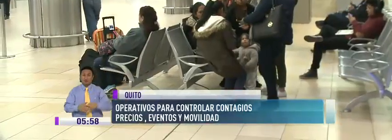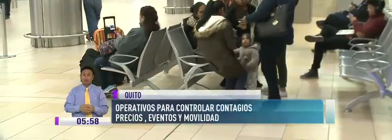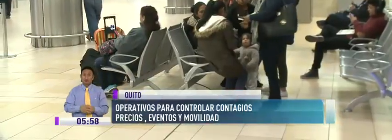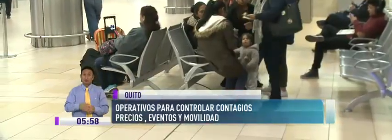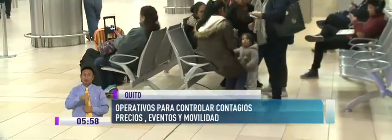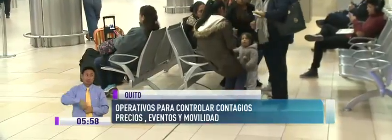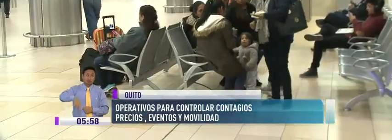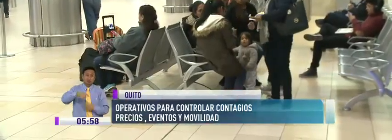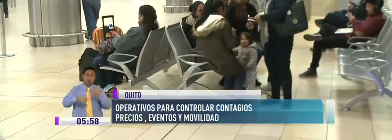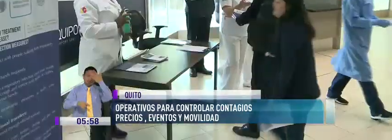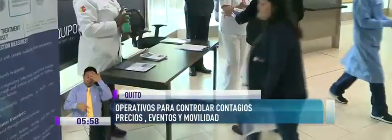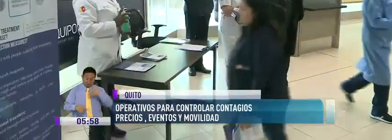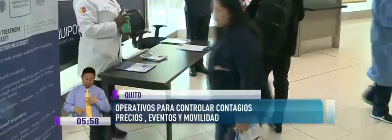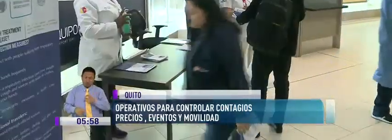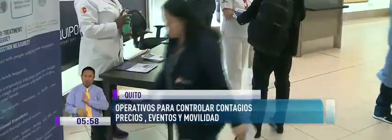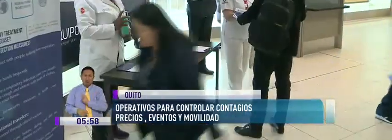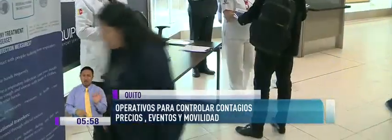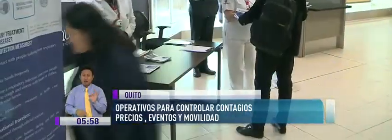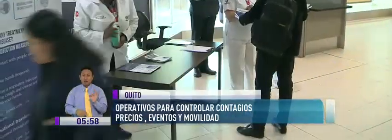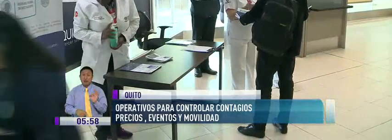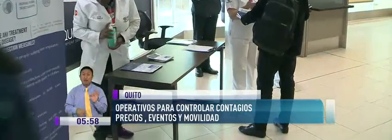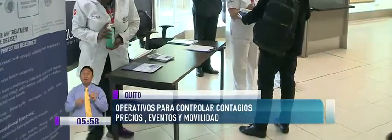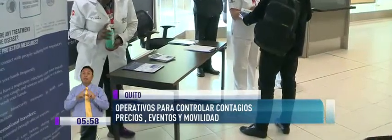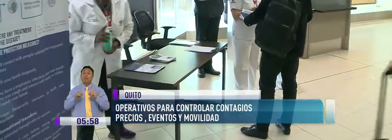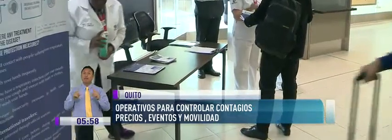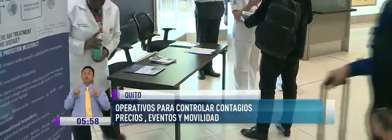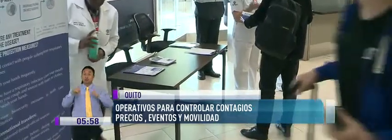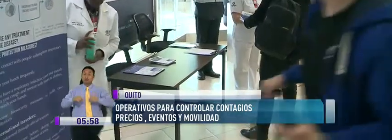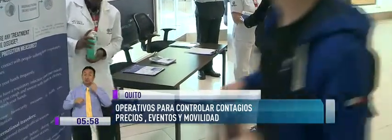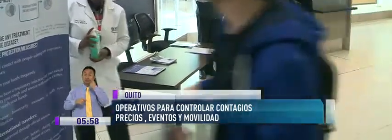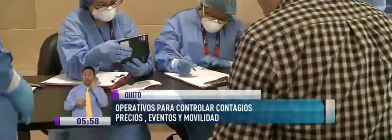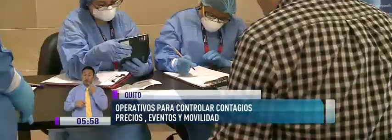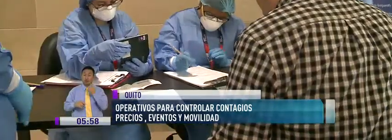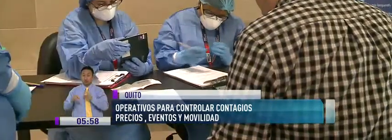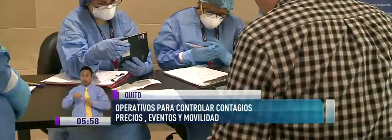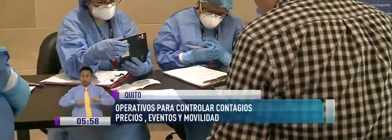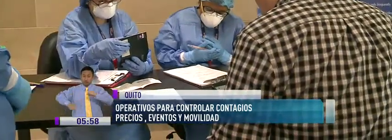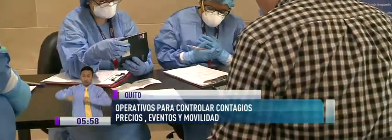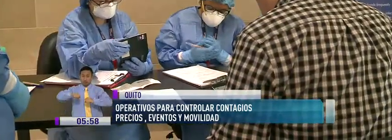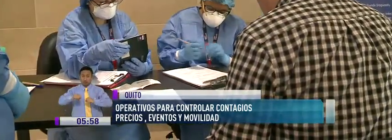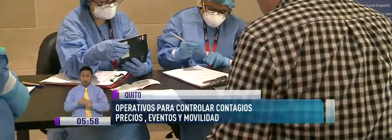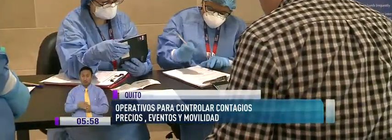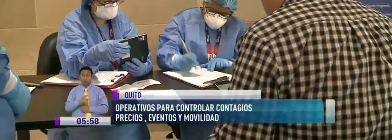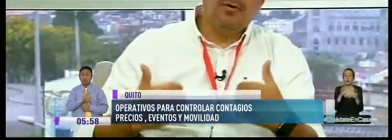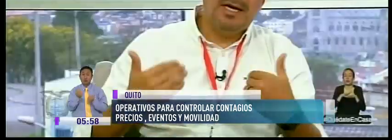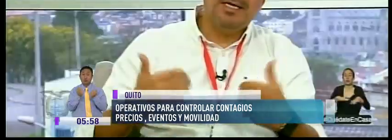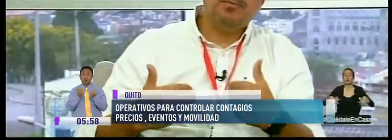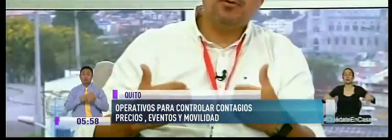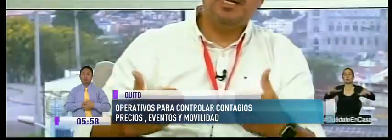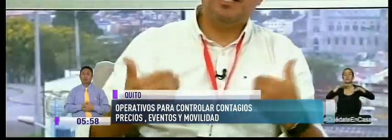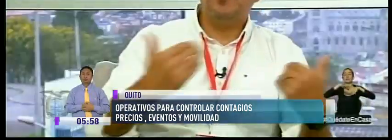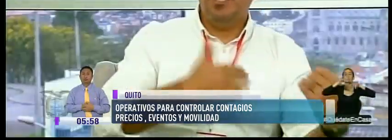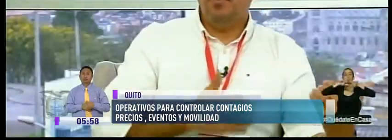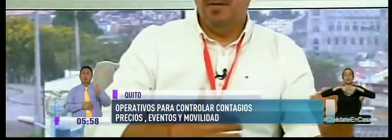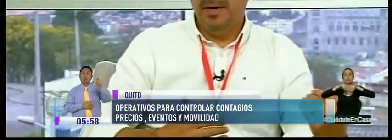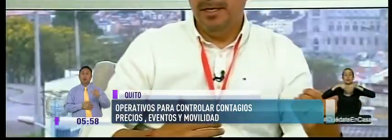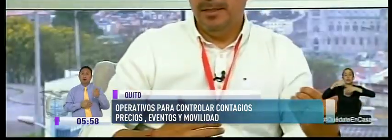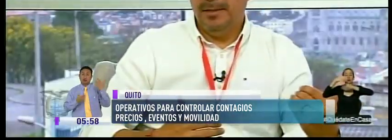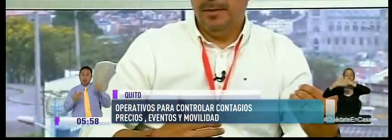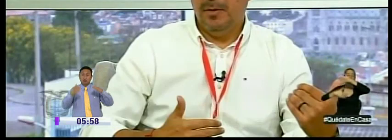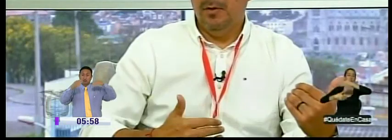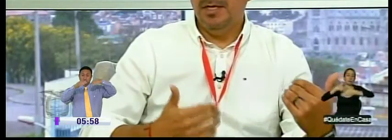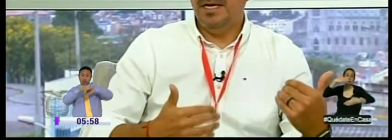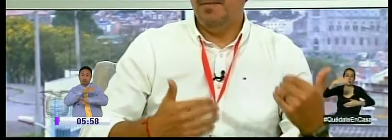no presentaban síntomas, sin embargo, se realizaron varios operativos para su control. Aquellas personas que entraron al